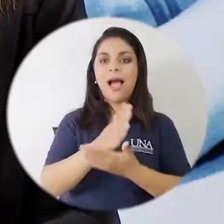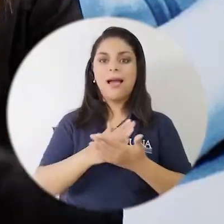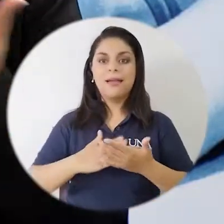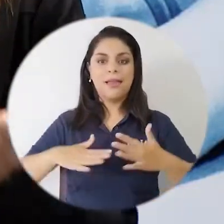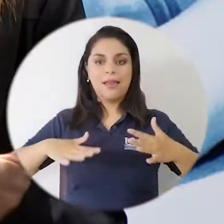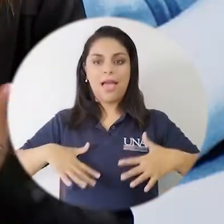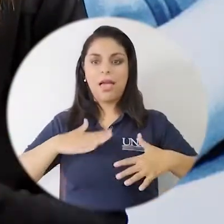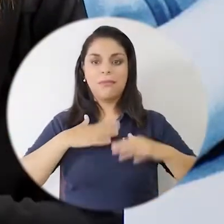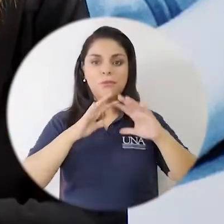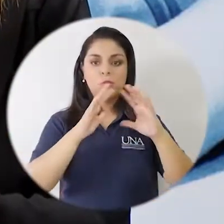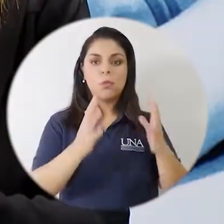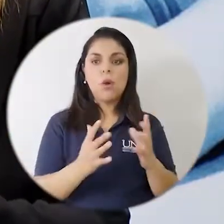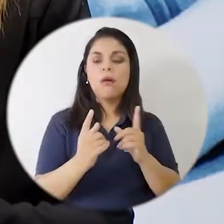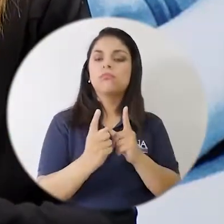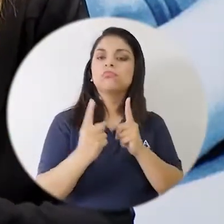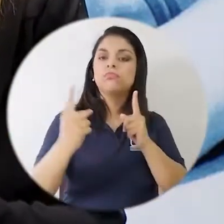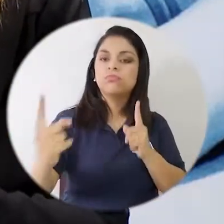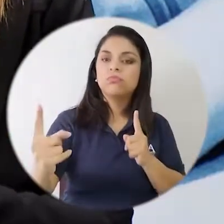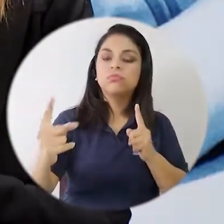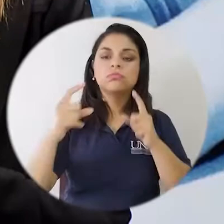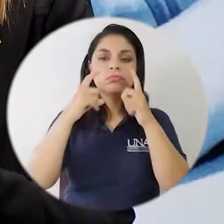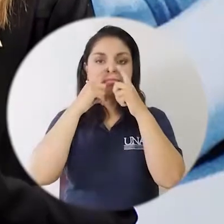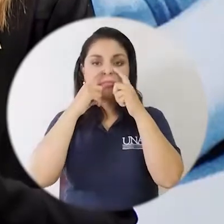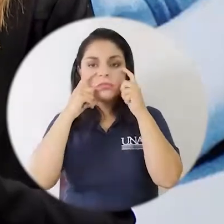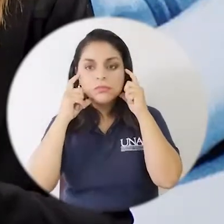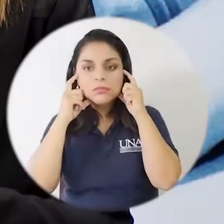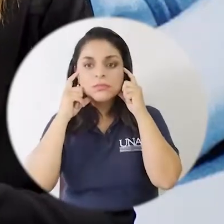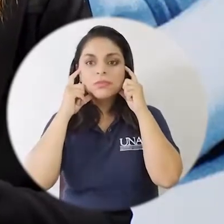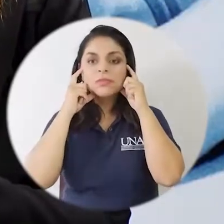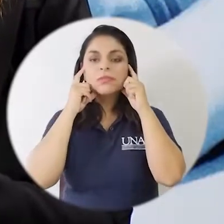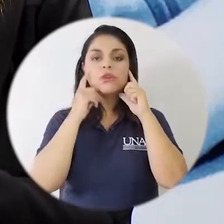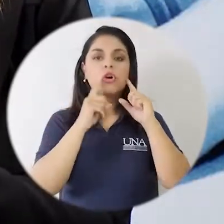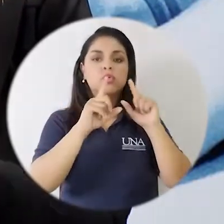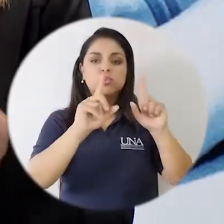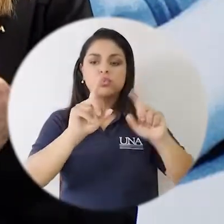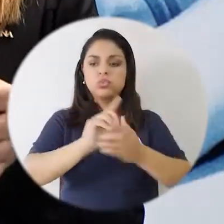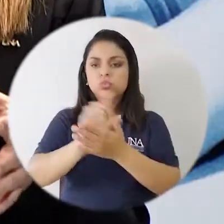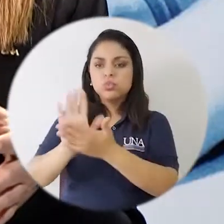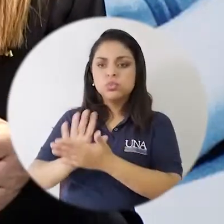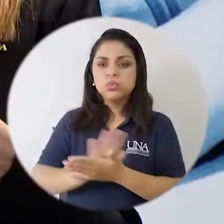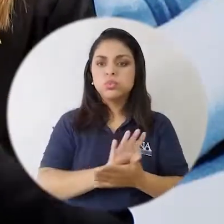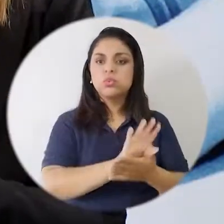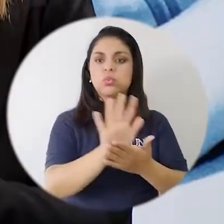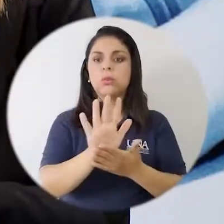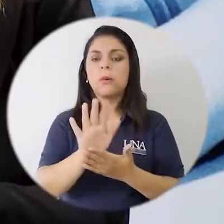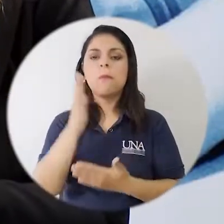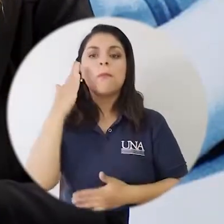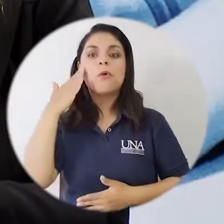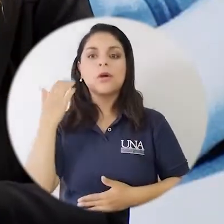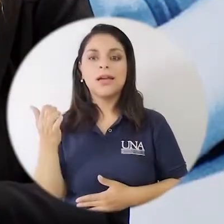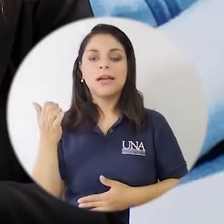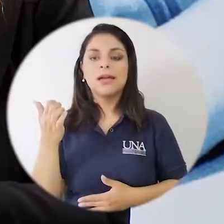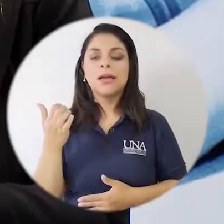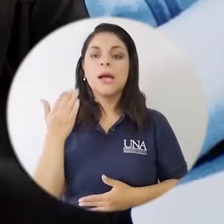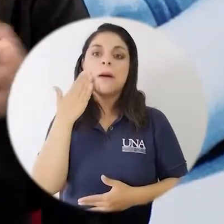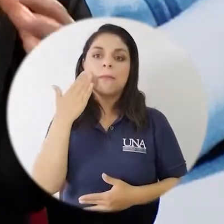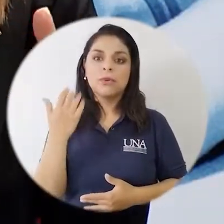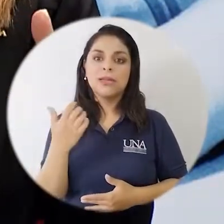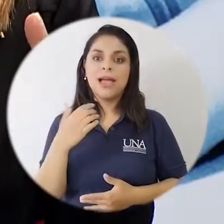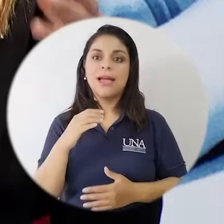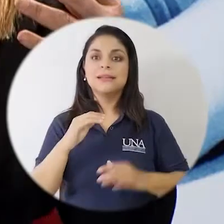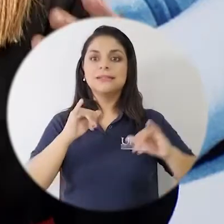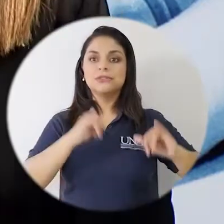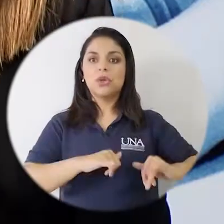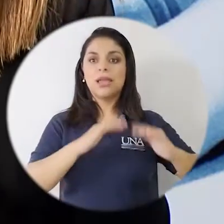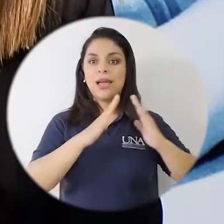mi burbuja, mantener el distanciamiento, usar la mascarilla, desinfectar, todo eso porque me tienen